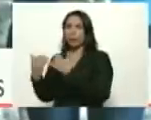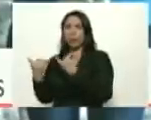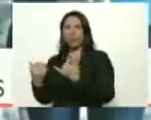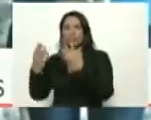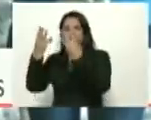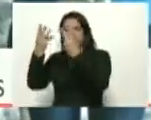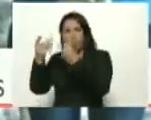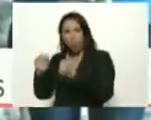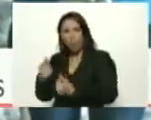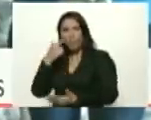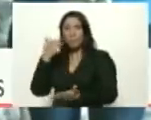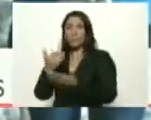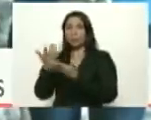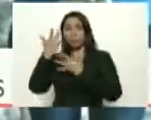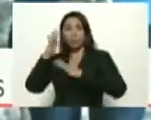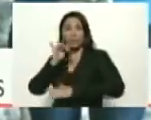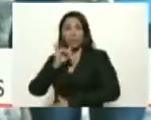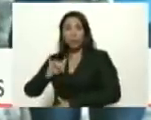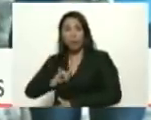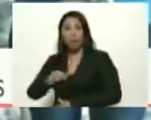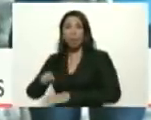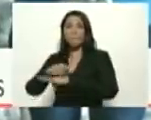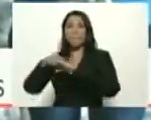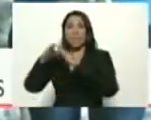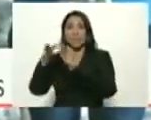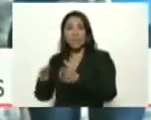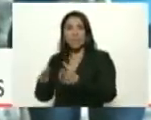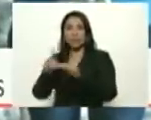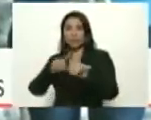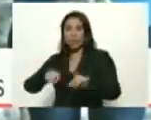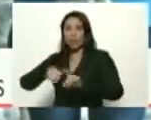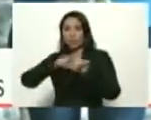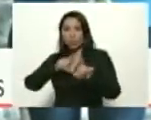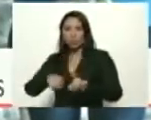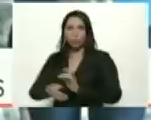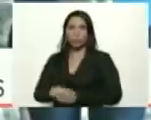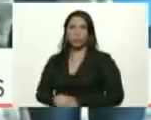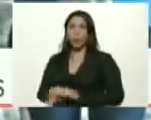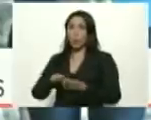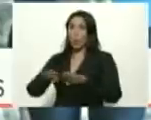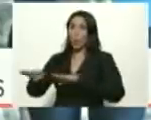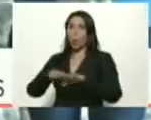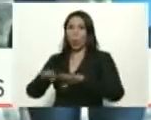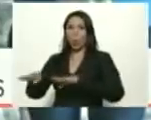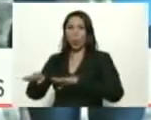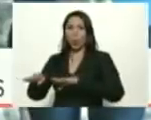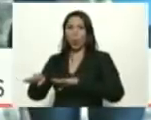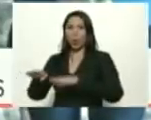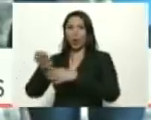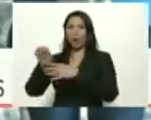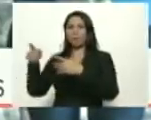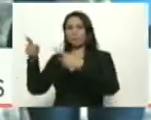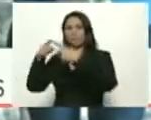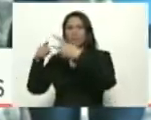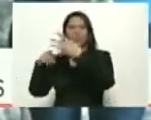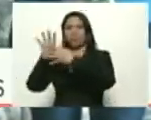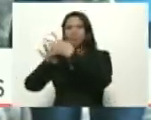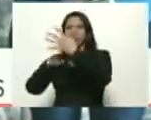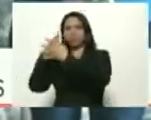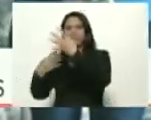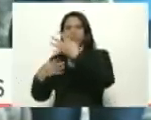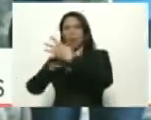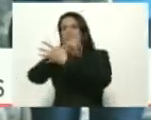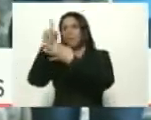números, según lo que nos ha informado el ministro Wilmar Castro Soteldo, COGEDE se ocupa, o COGEDE ocupa hoy, el